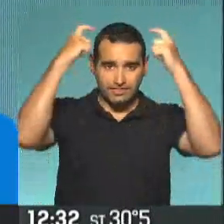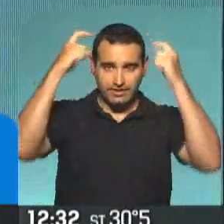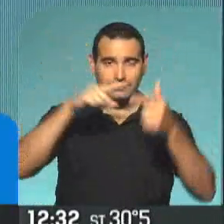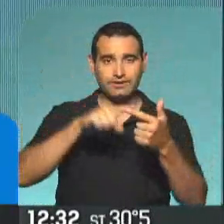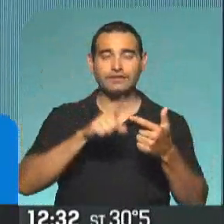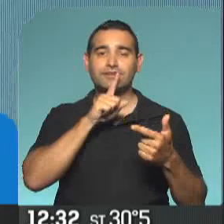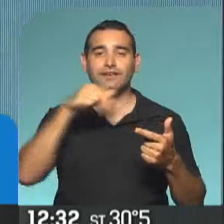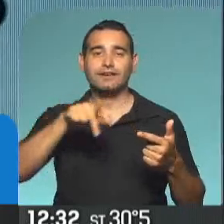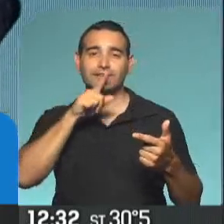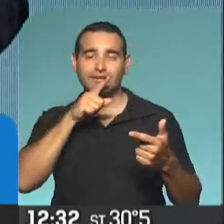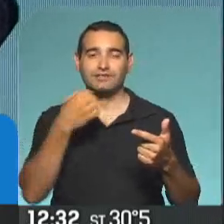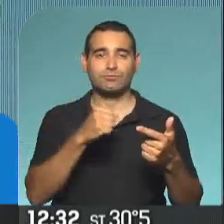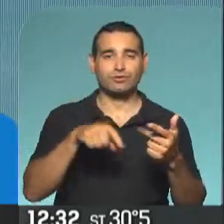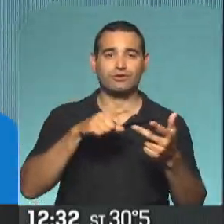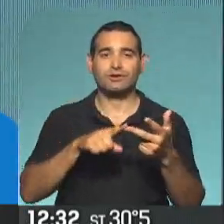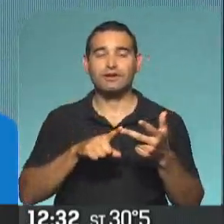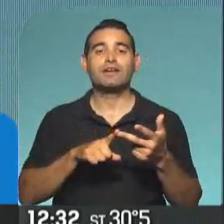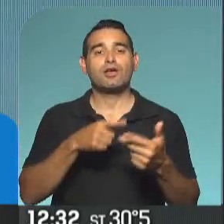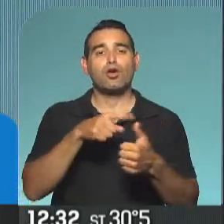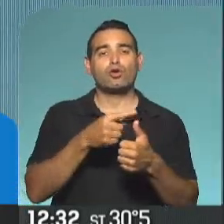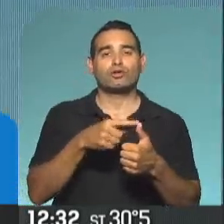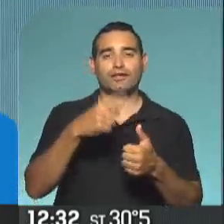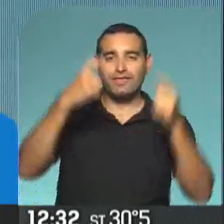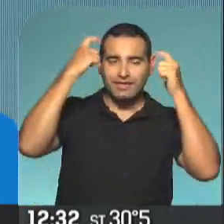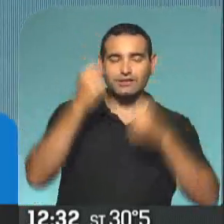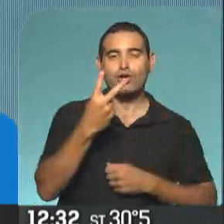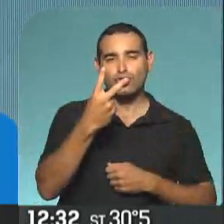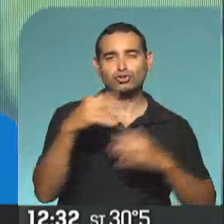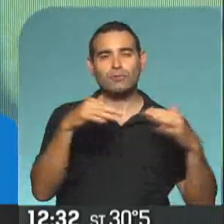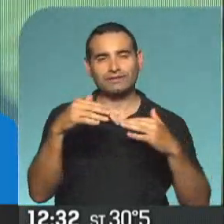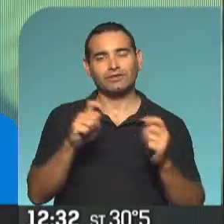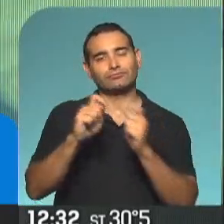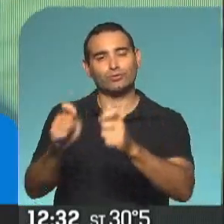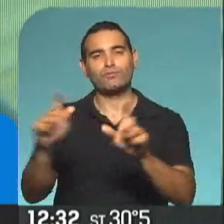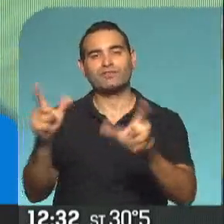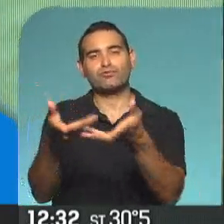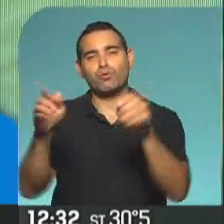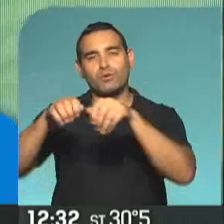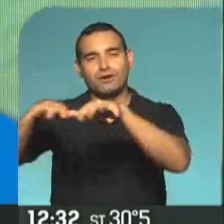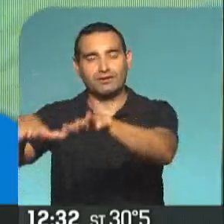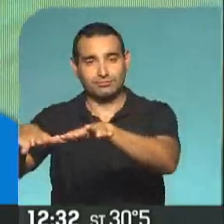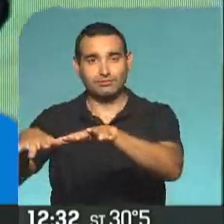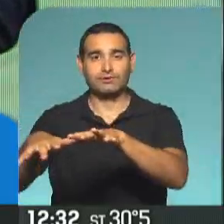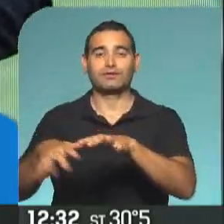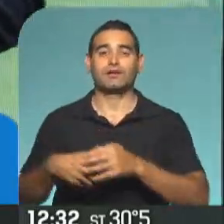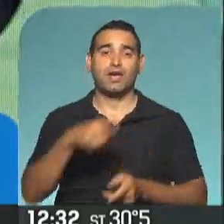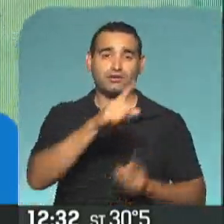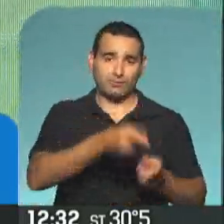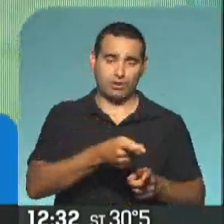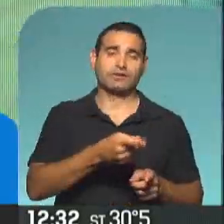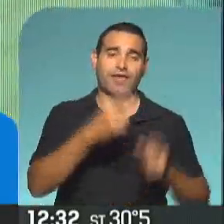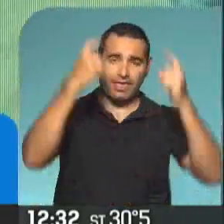TNT Sport. Disney cede dos partidos para que la TV pública los pase en vivo y en directo para todo el país. Ellos también lo van a dar por su